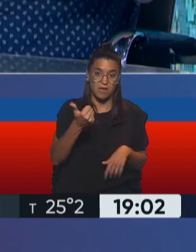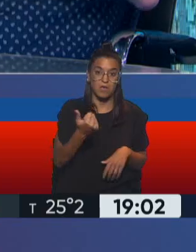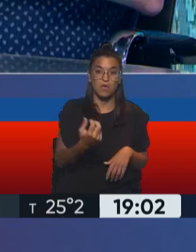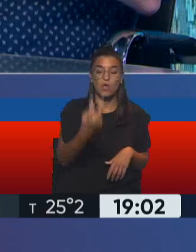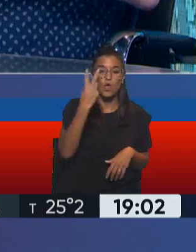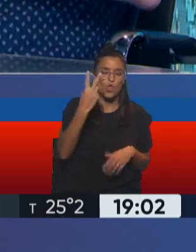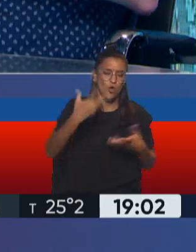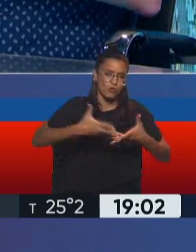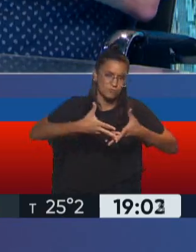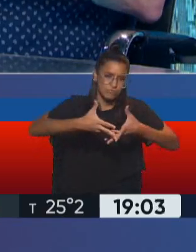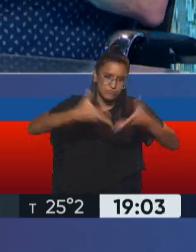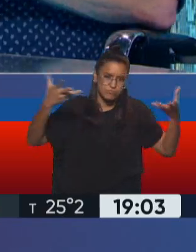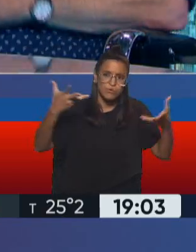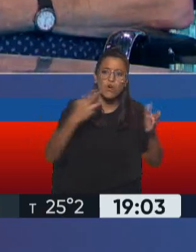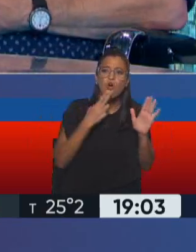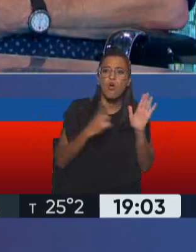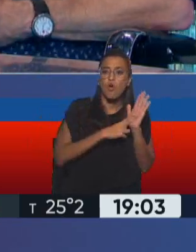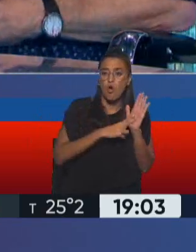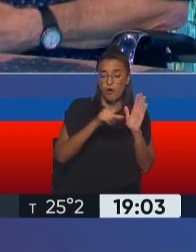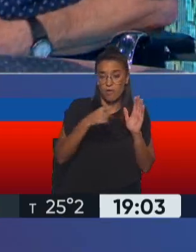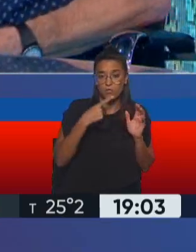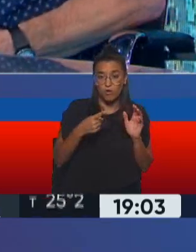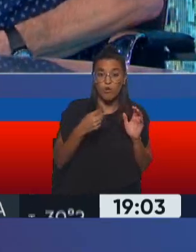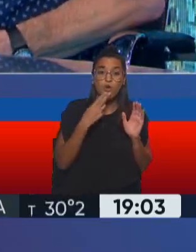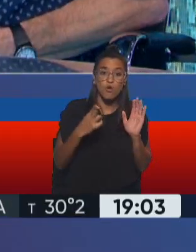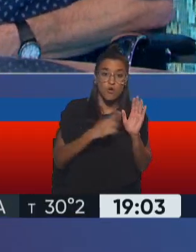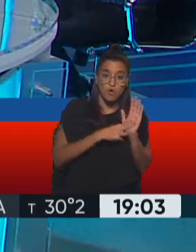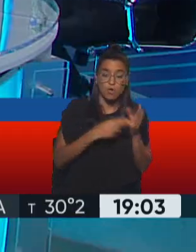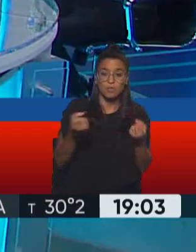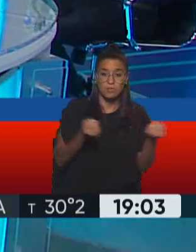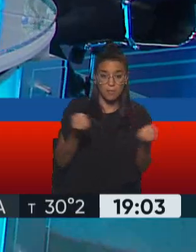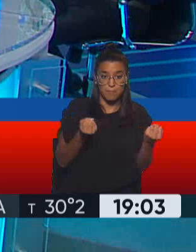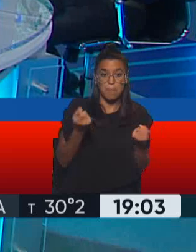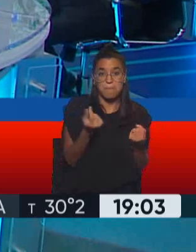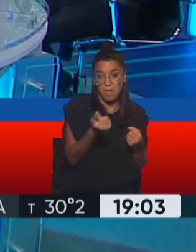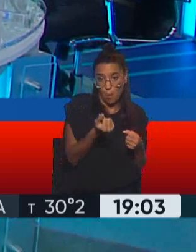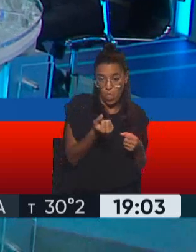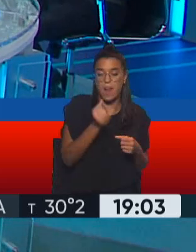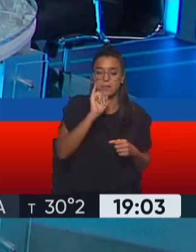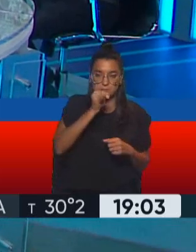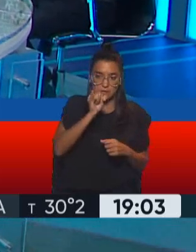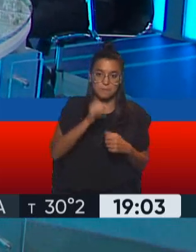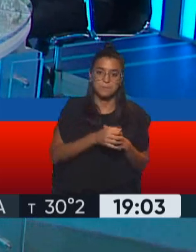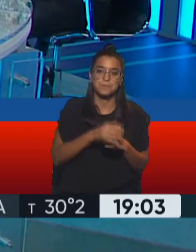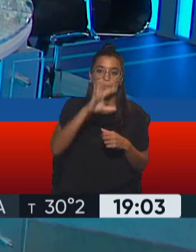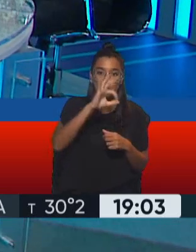sus dos naves insignias. El Correo y Transporte Caudales, ¿no? ¿Cómo? Correo y Transporte Caudales. Exactamente. Ocasa,